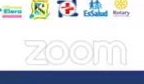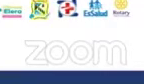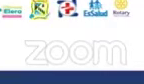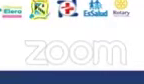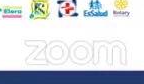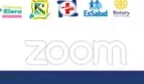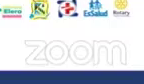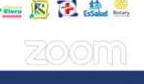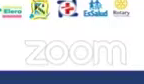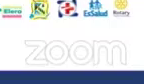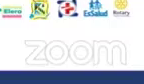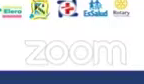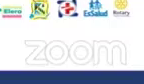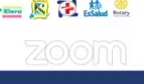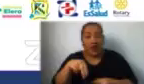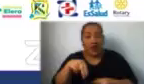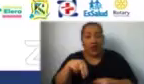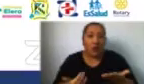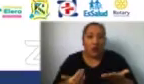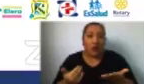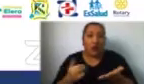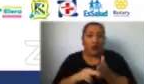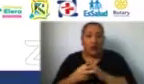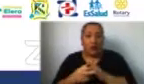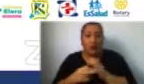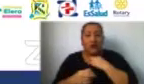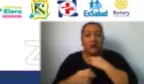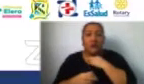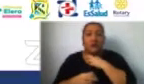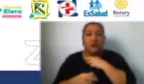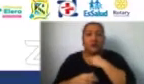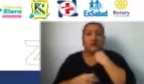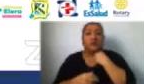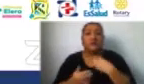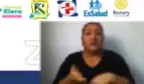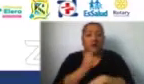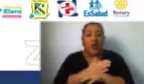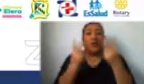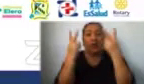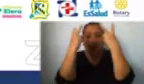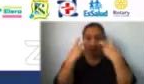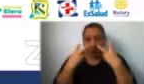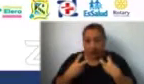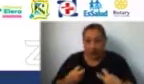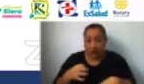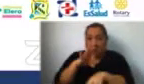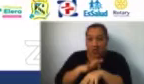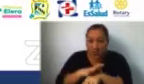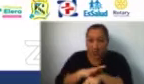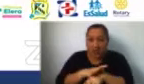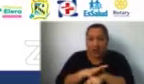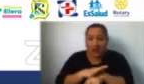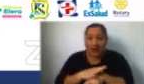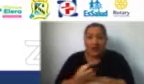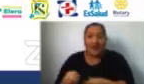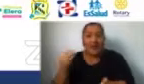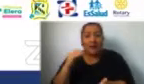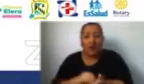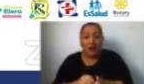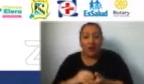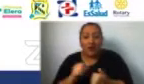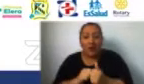del medicamento solamente puede ser en base a una previa evaluación médica, y por otro que se estaba convocando a